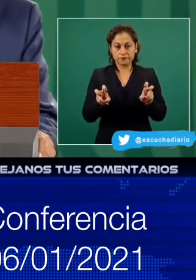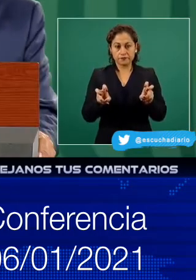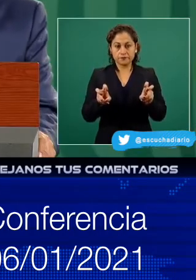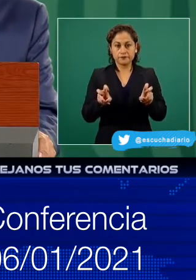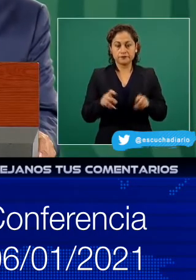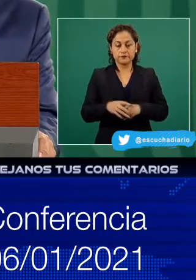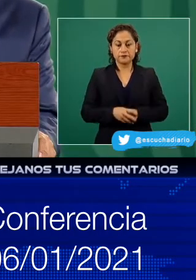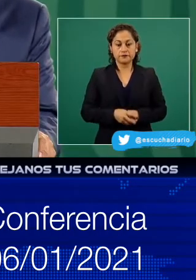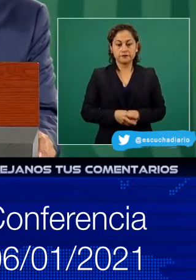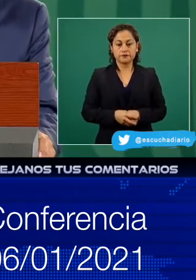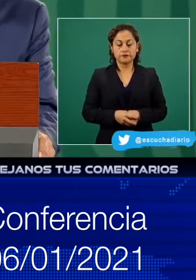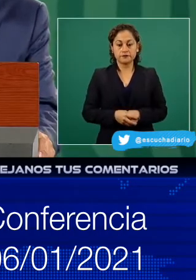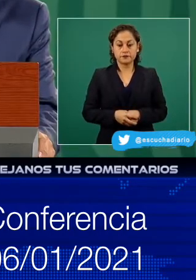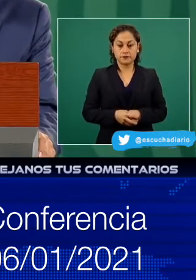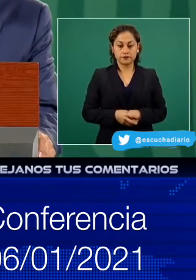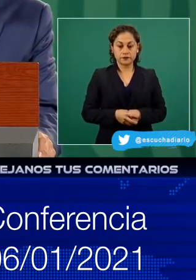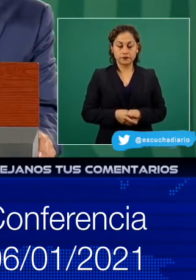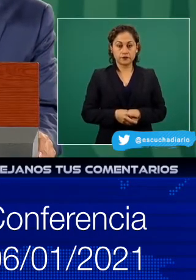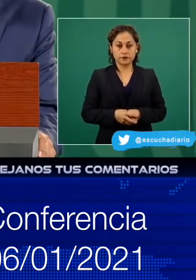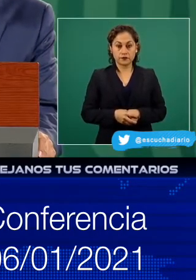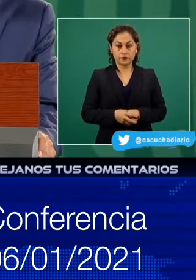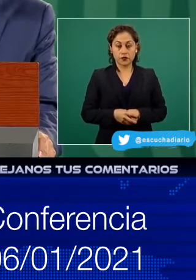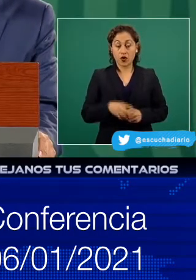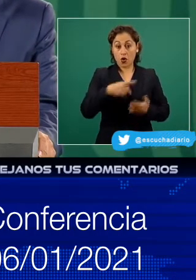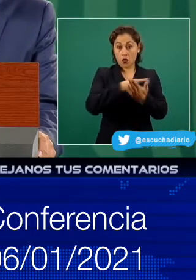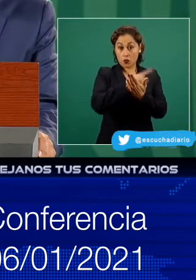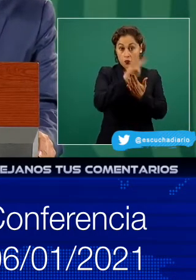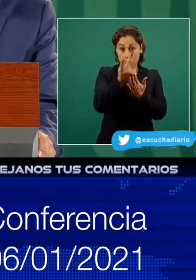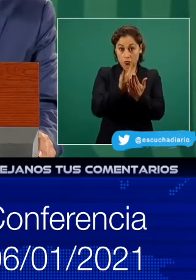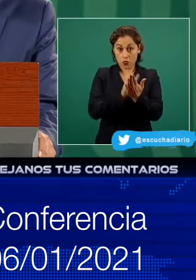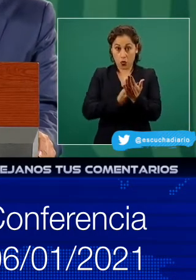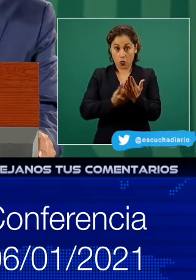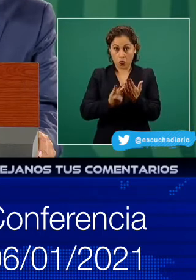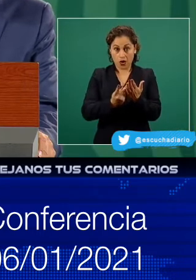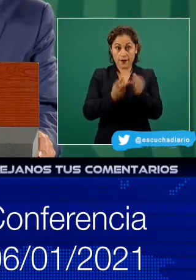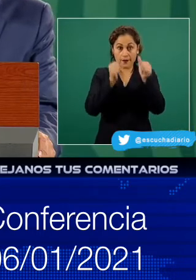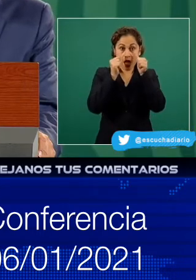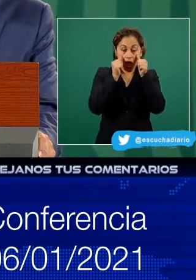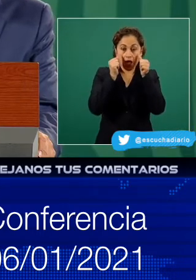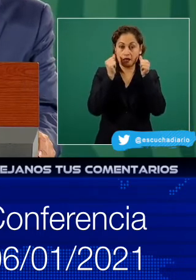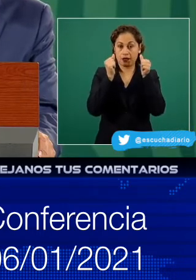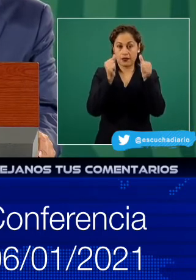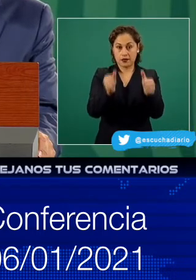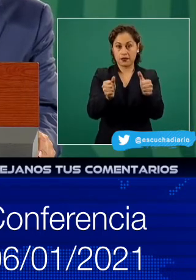un programa de atención especial que se